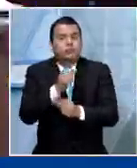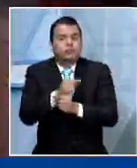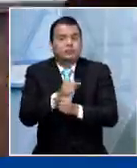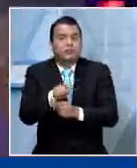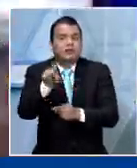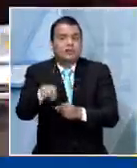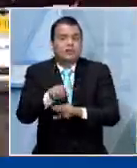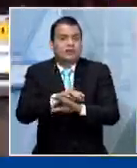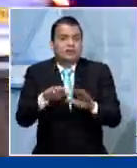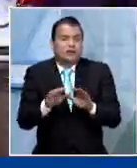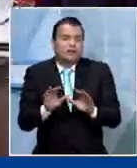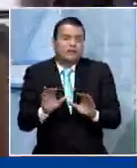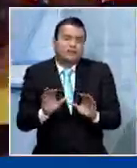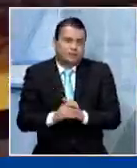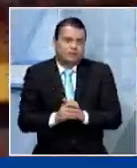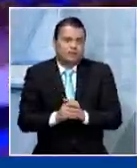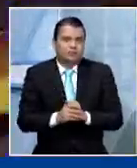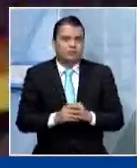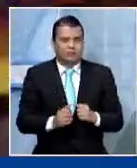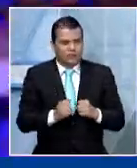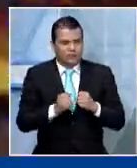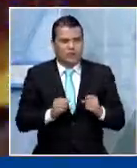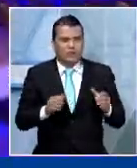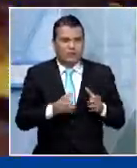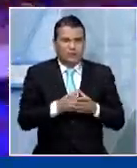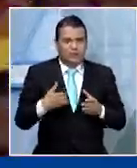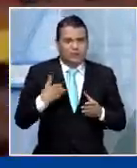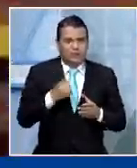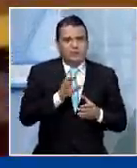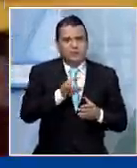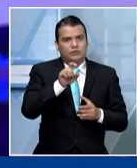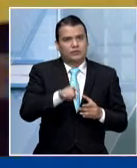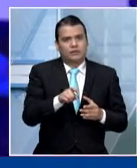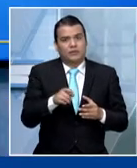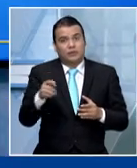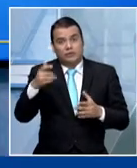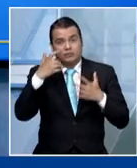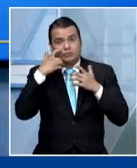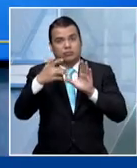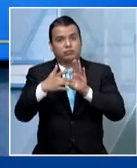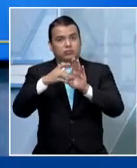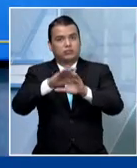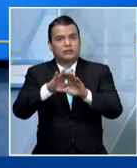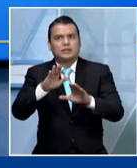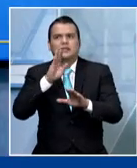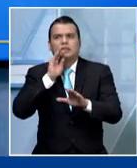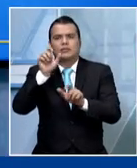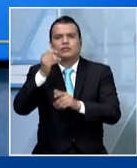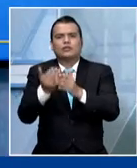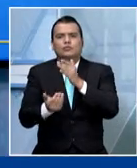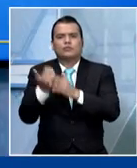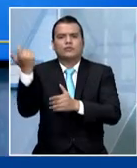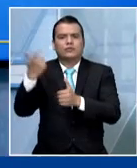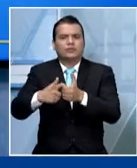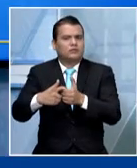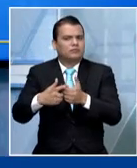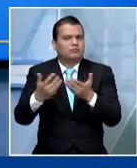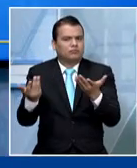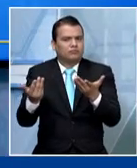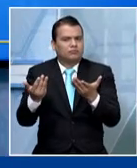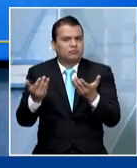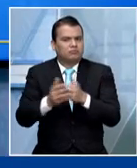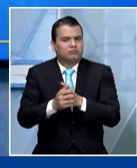desarrollando paralelamente, fortalecer la cantera, pero siendo protagonista. ¿Qué jugadores van a llegar, don Tulio? Denos noticias del